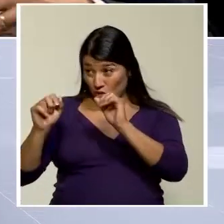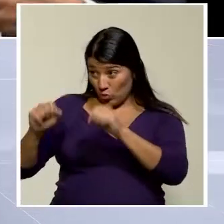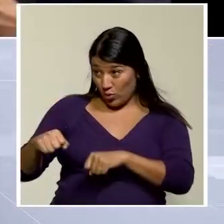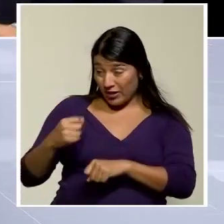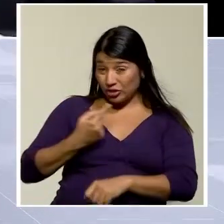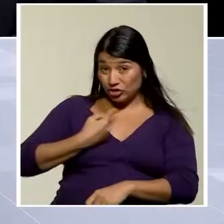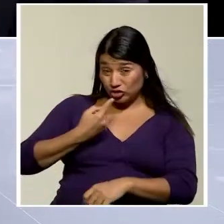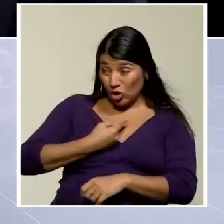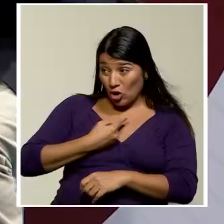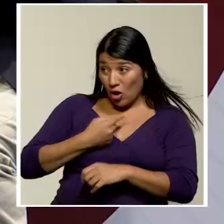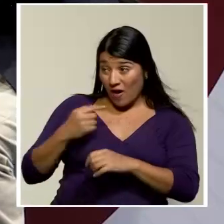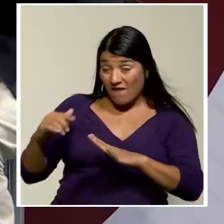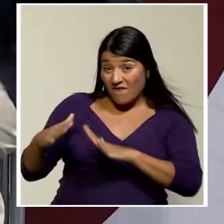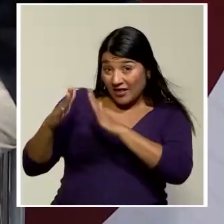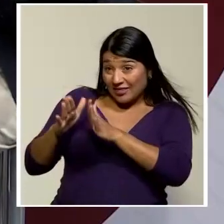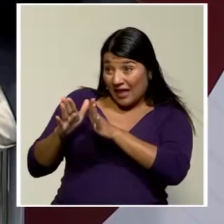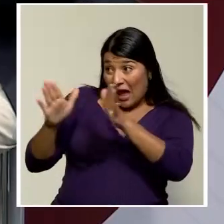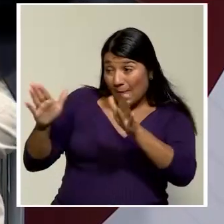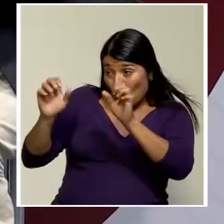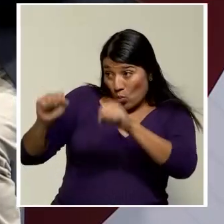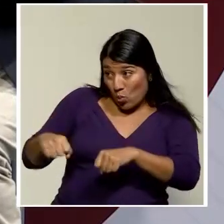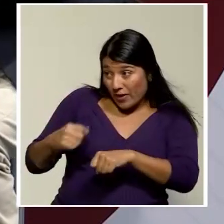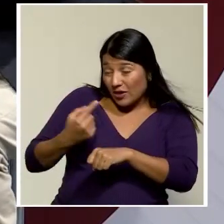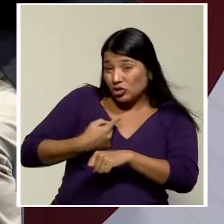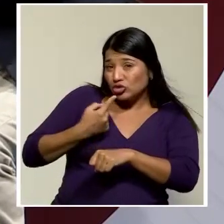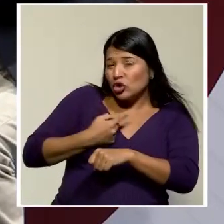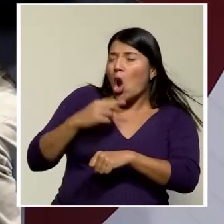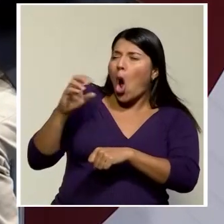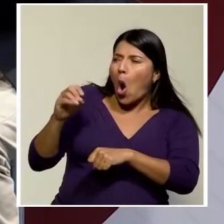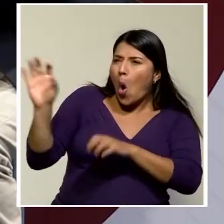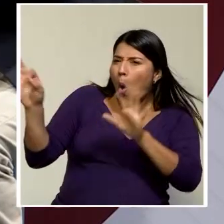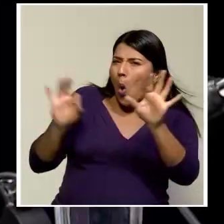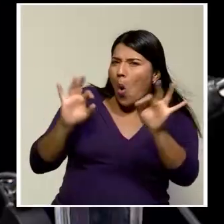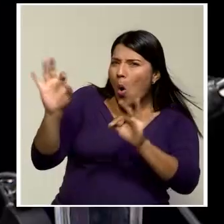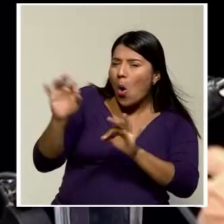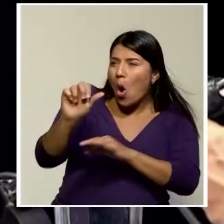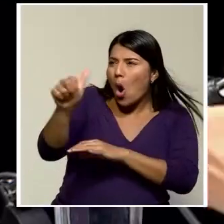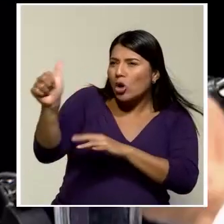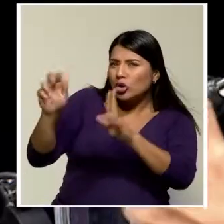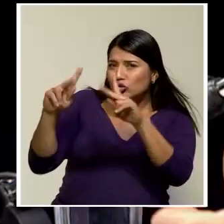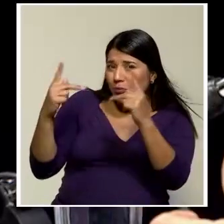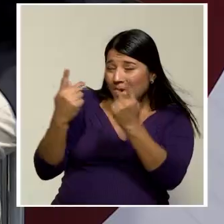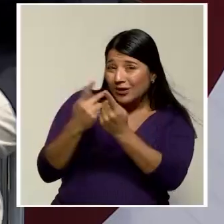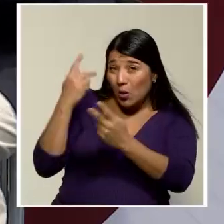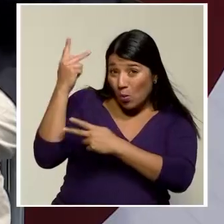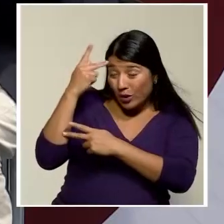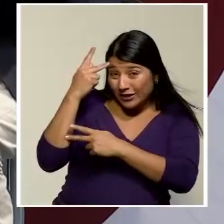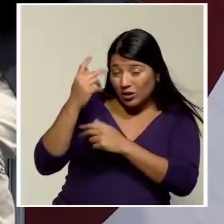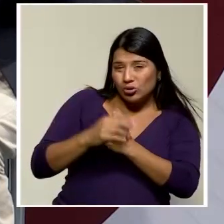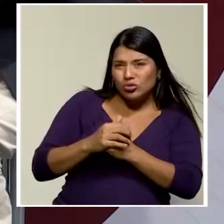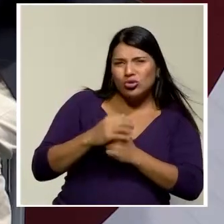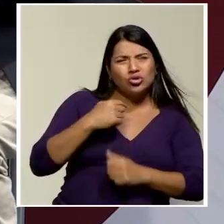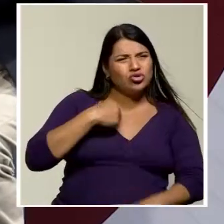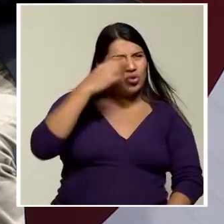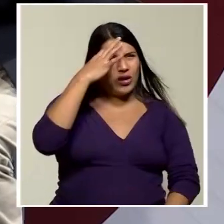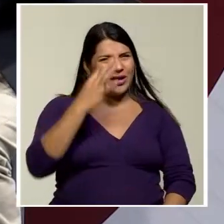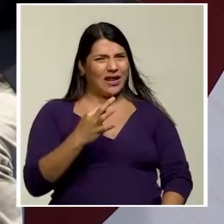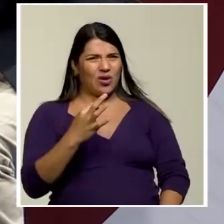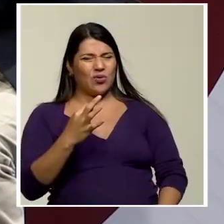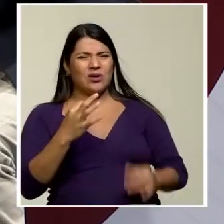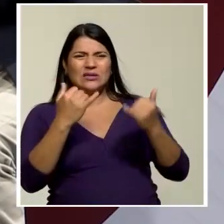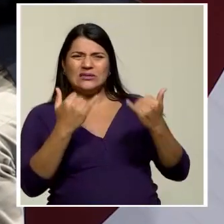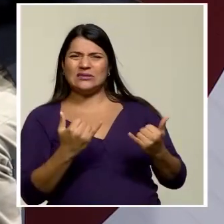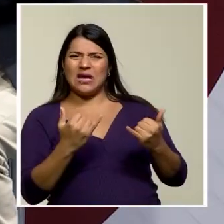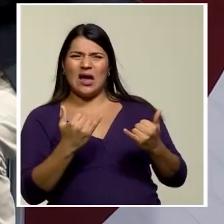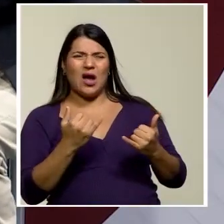María Villalta? ¿El Frente Amplio puede solo o sería un gobierno de unidad? ¿O llamaría gente? Yo creo que ya no vamos a volver a tener